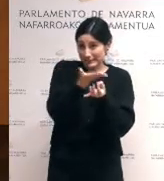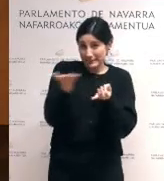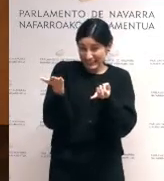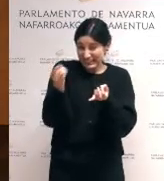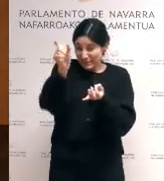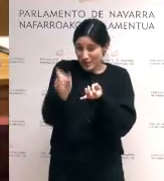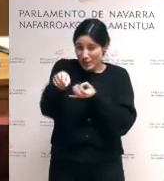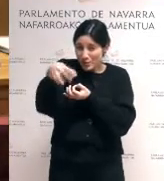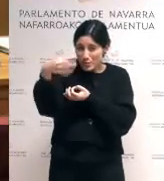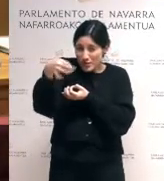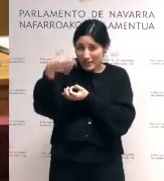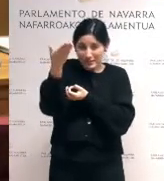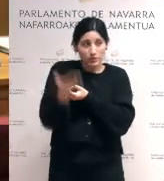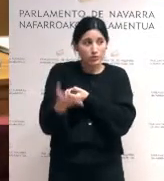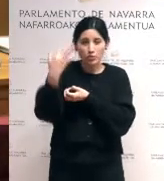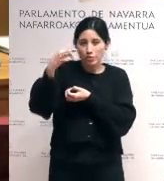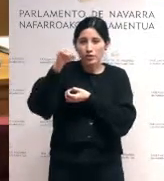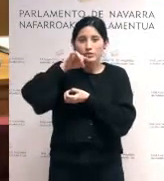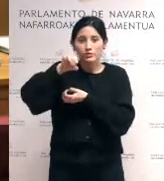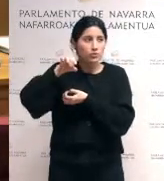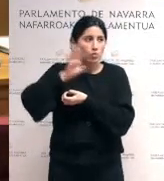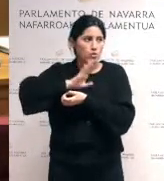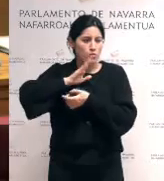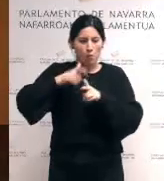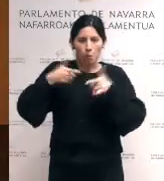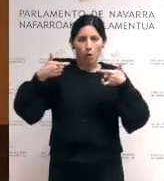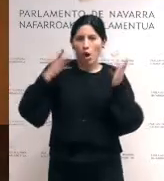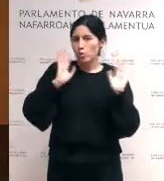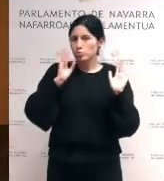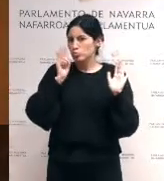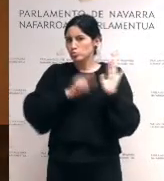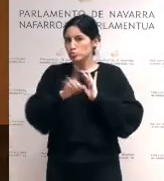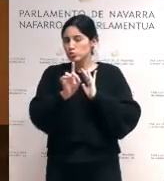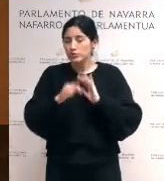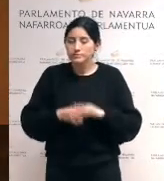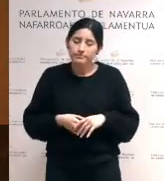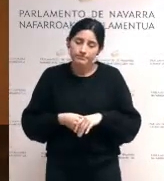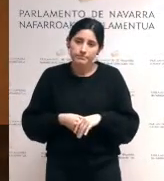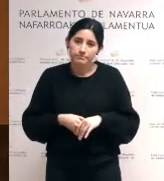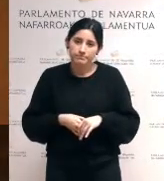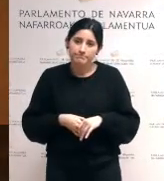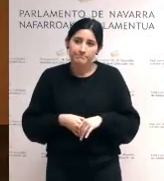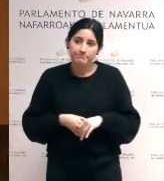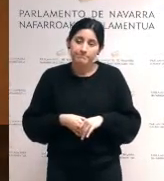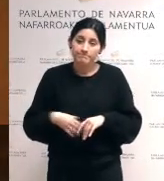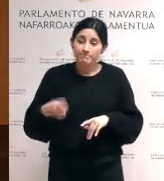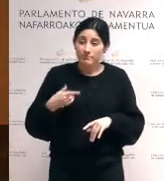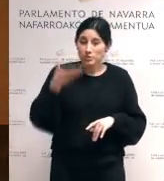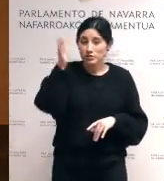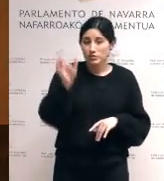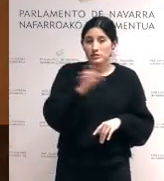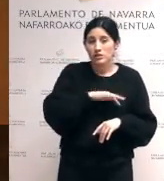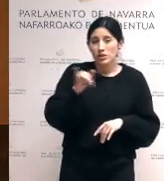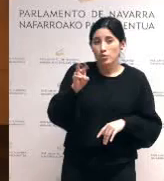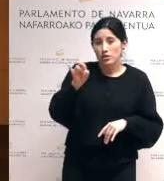hemiciclo, la única que no reconoció la subida de criminalidad. Y mire, señor Jurió, yo niego categóricamente su discurso. Los expertos en